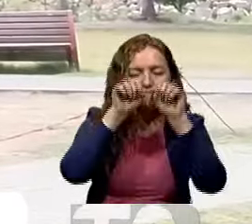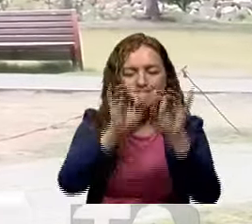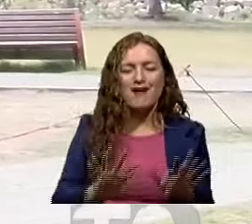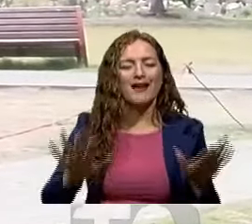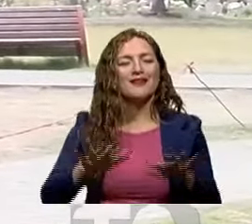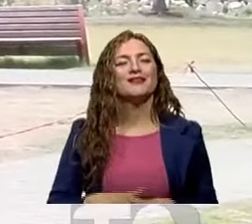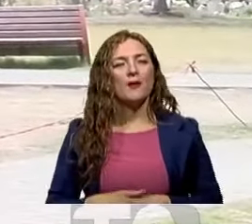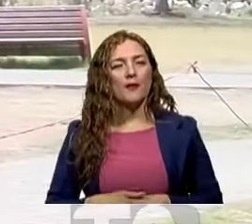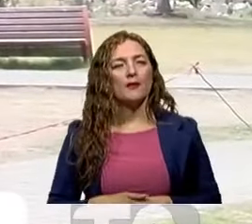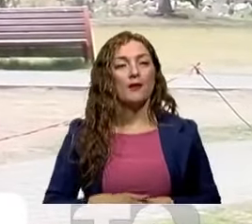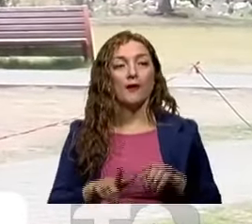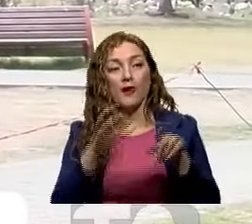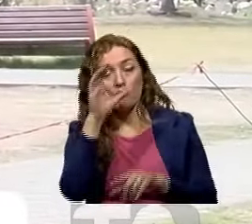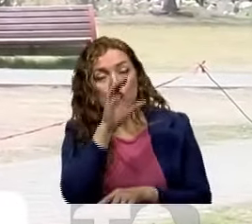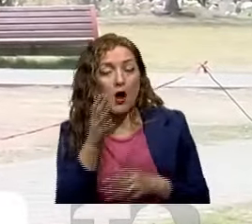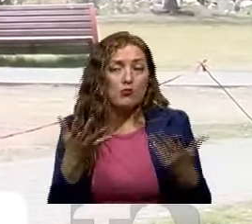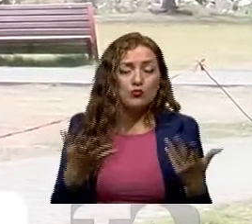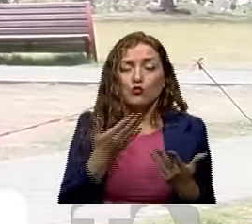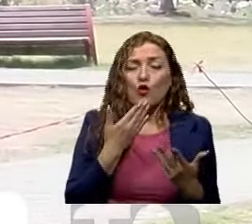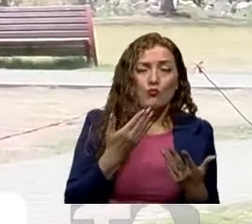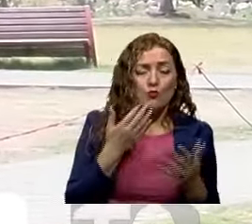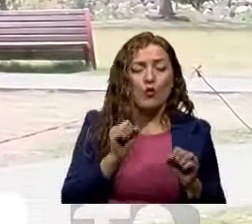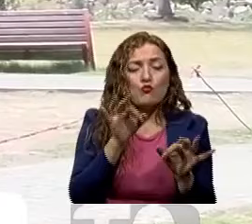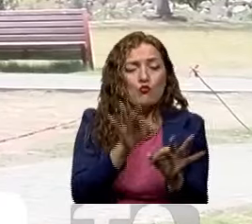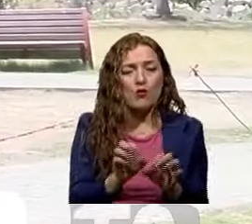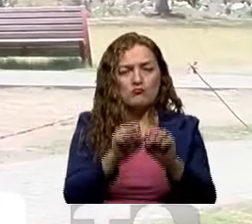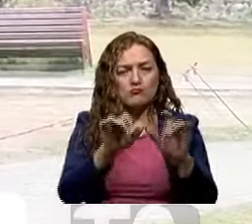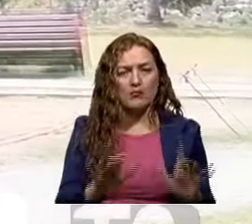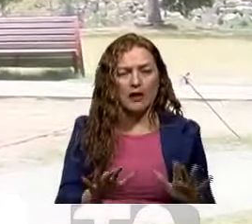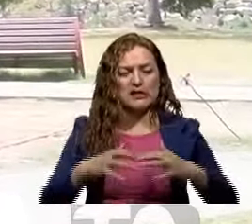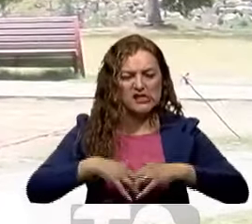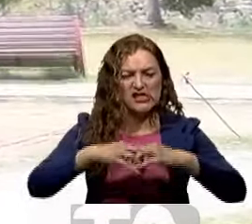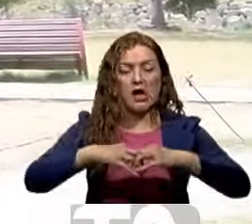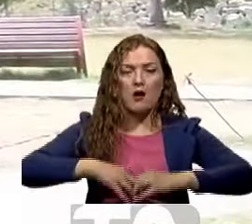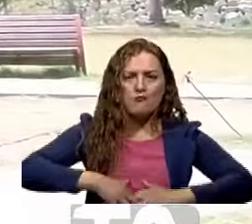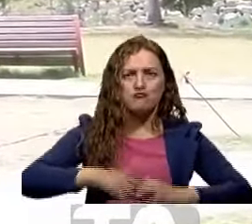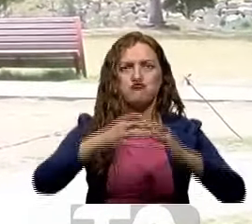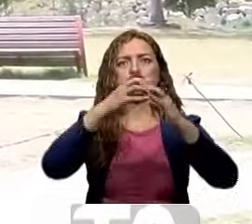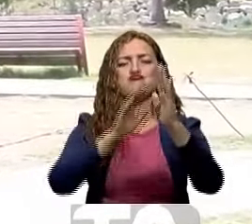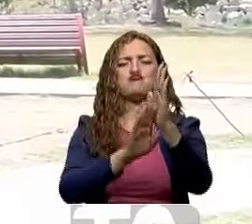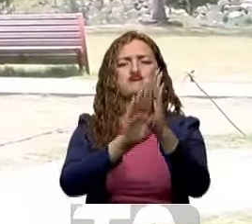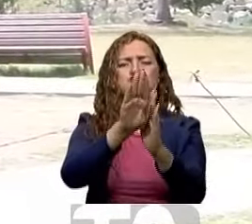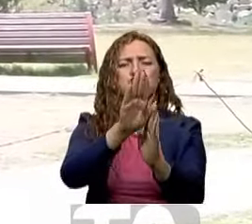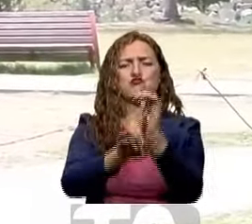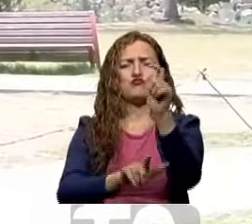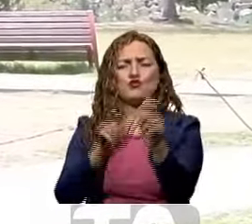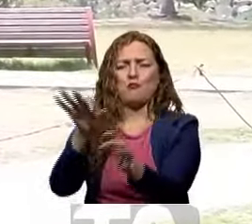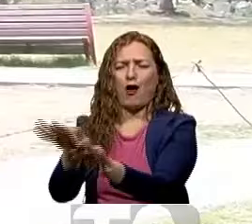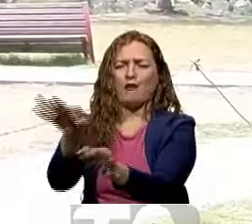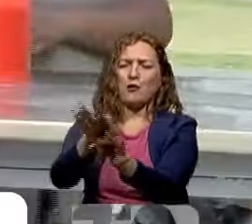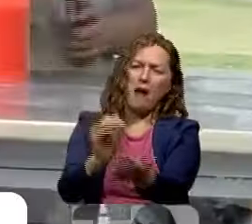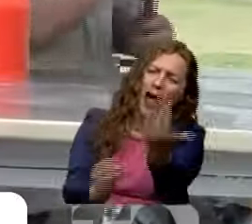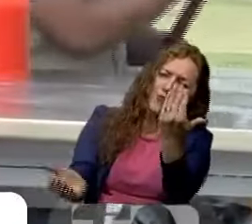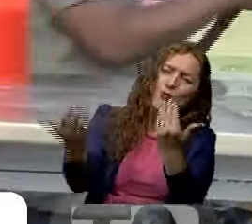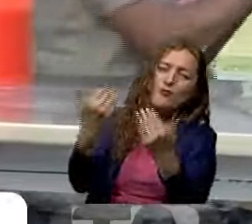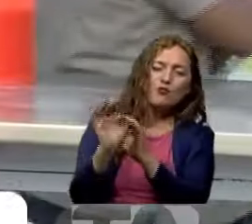Sigamos buscando las alternativas para que este pueblo mágico crezca. Gente de otros pueblos vengan